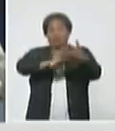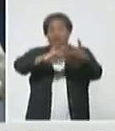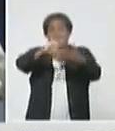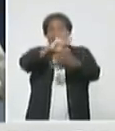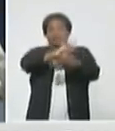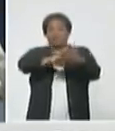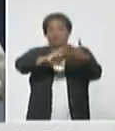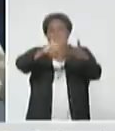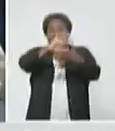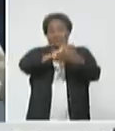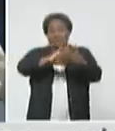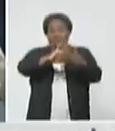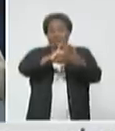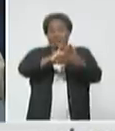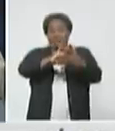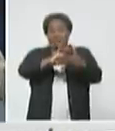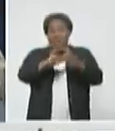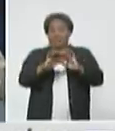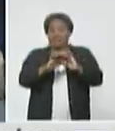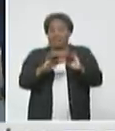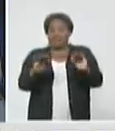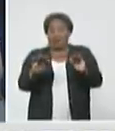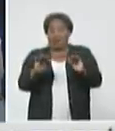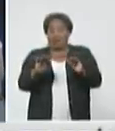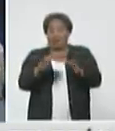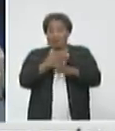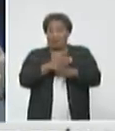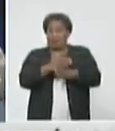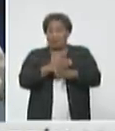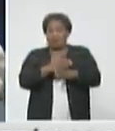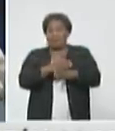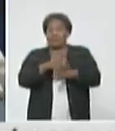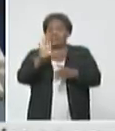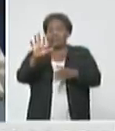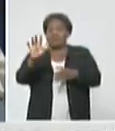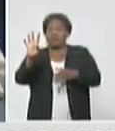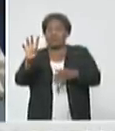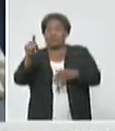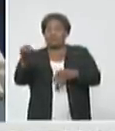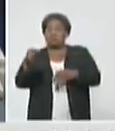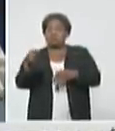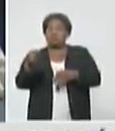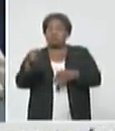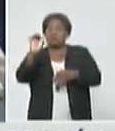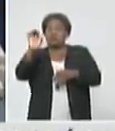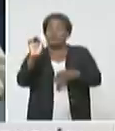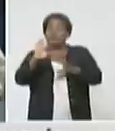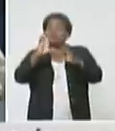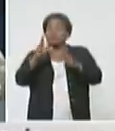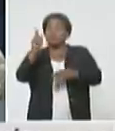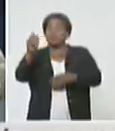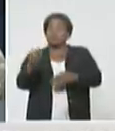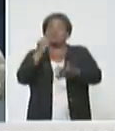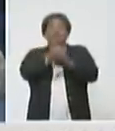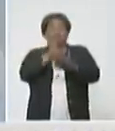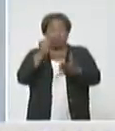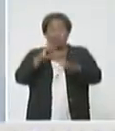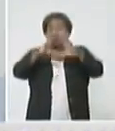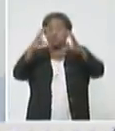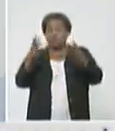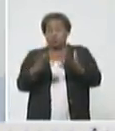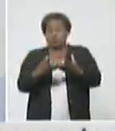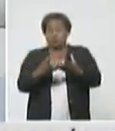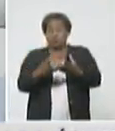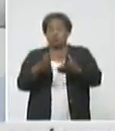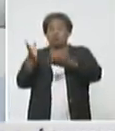ya prácticamente representa el 54% de todos los casos confirmados en el mundo, al tener